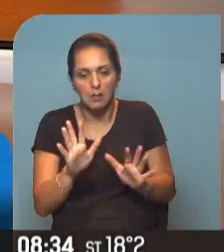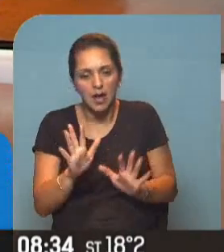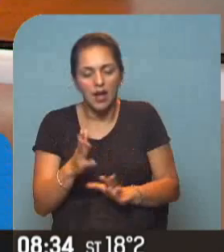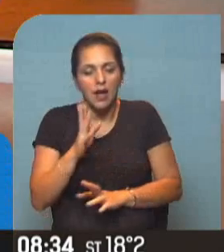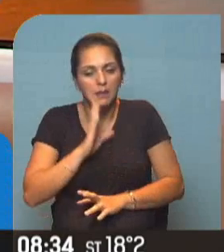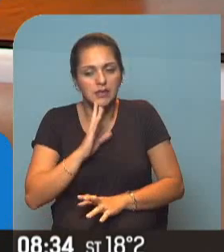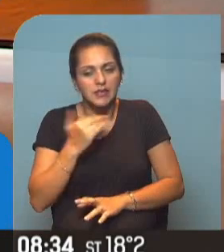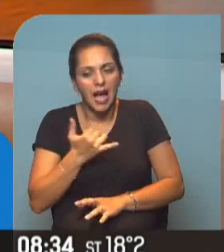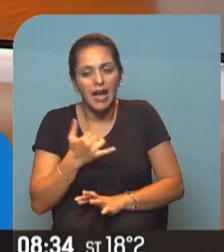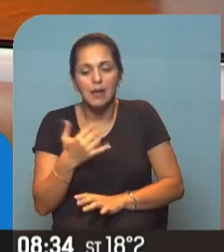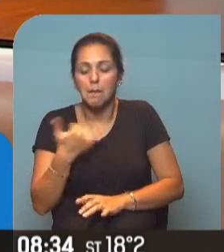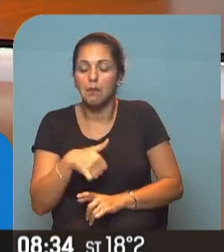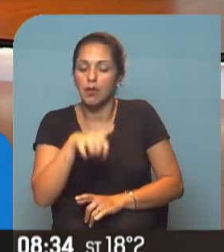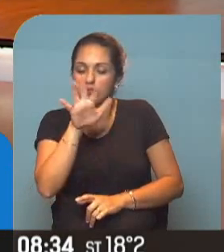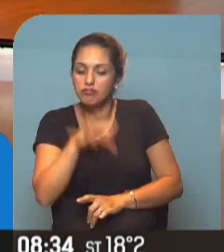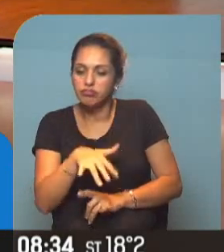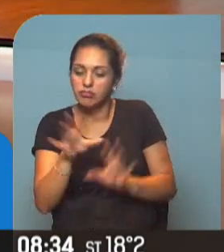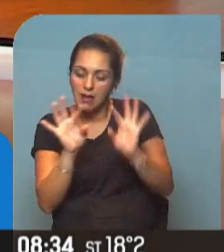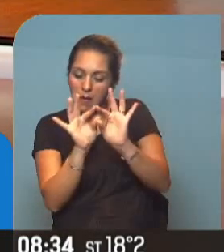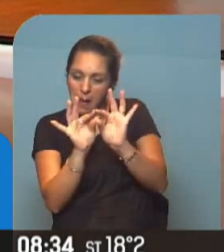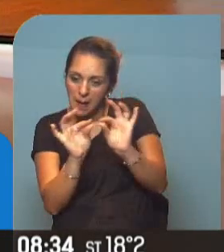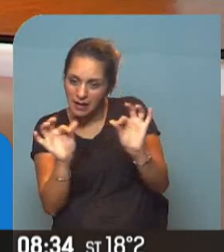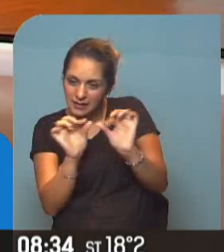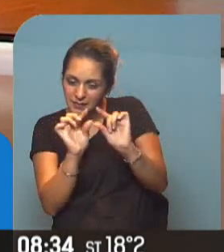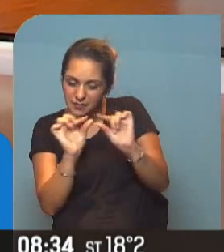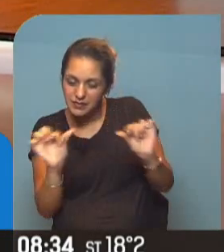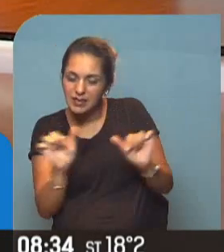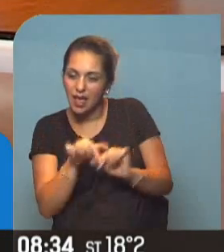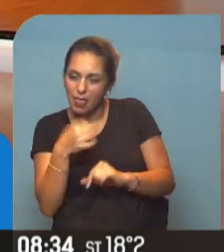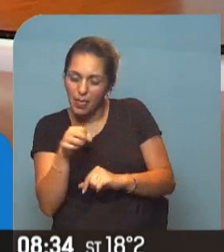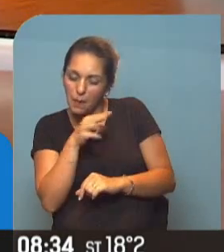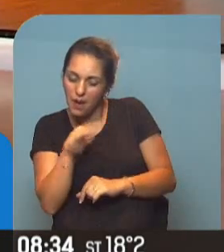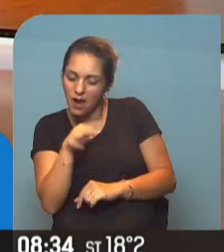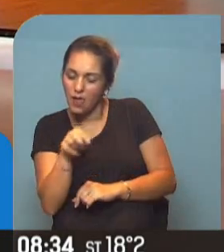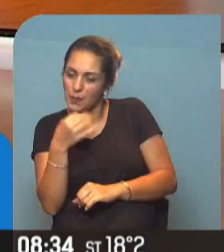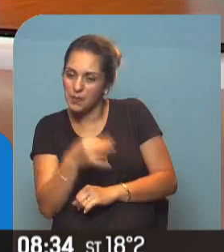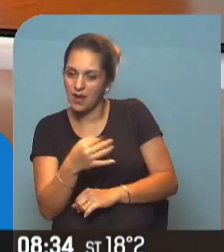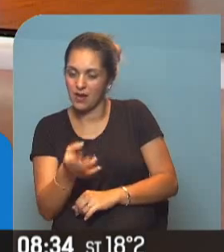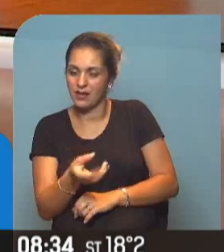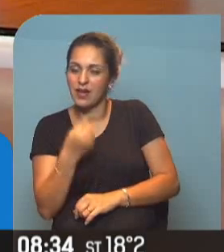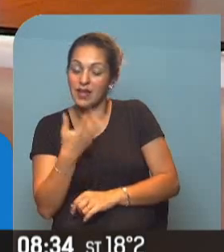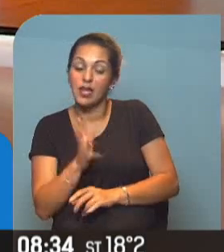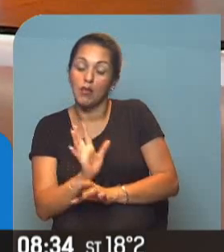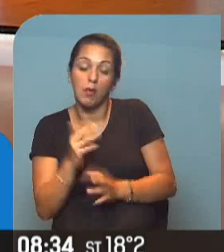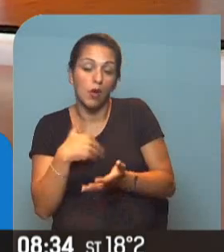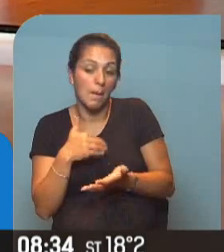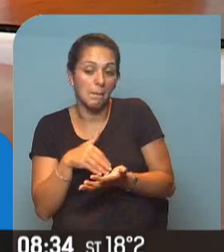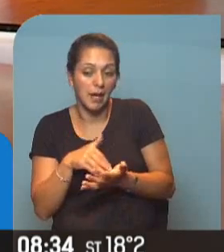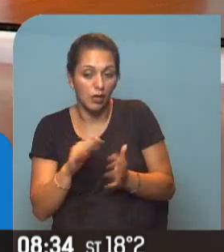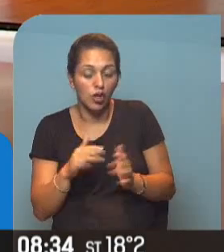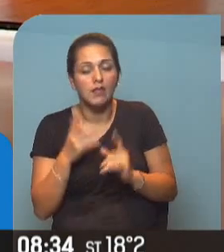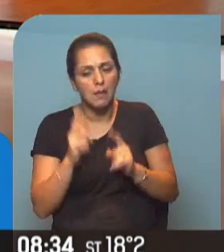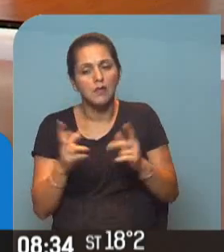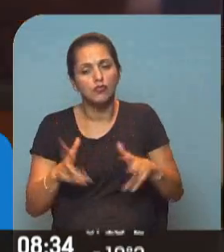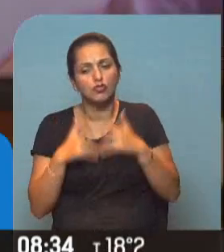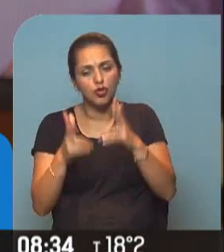esa letra chica no ha tomado estado público entonces todavía seguimos a la espera de esa situación también yo le digo a los